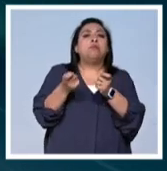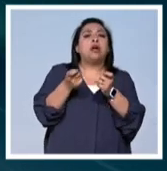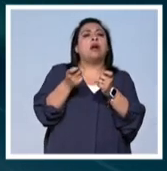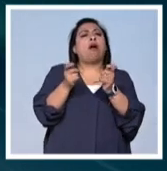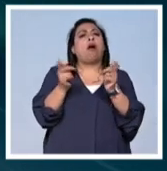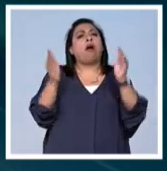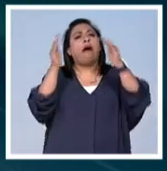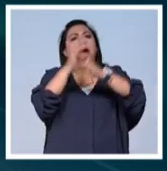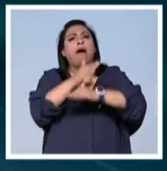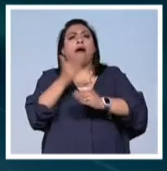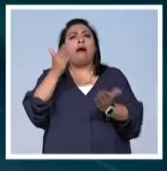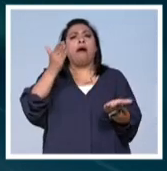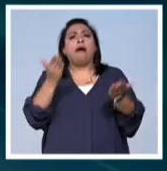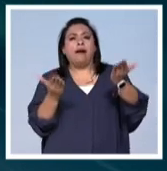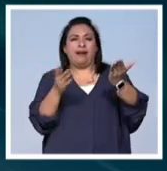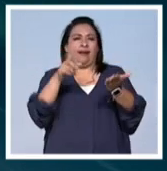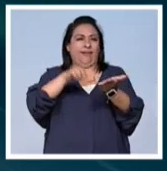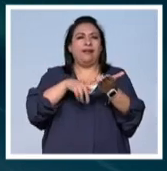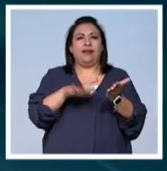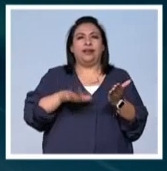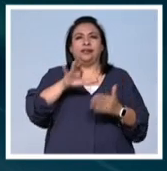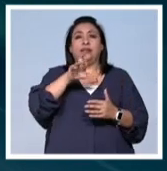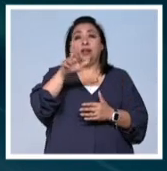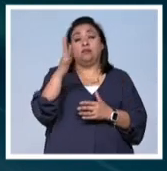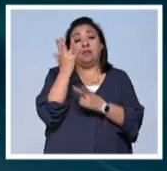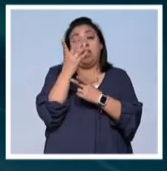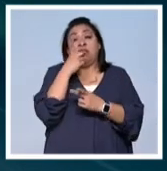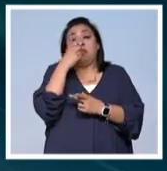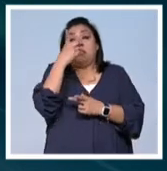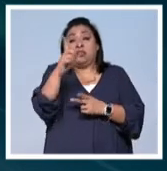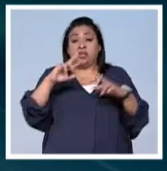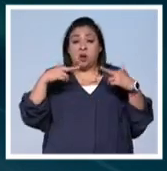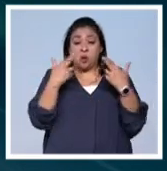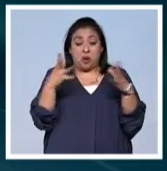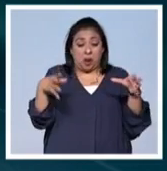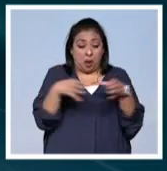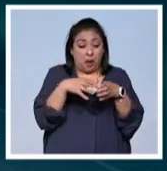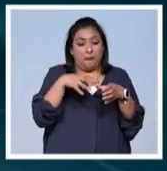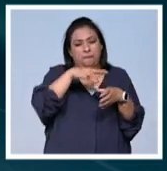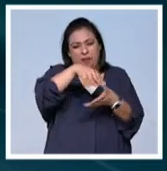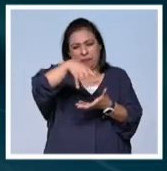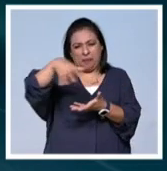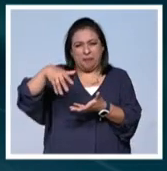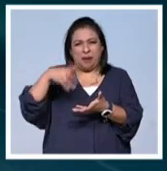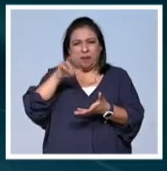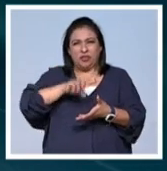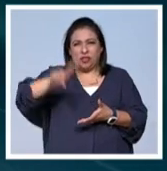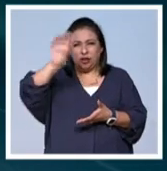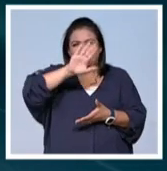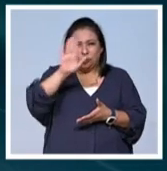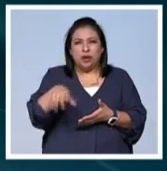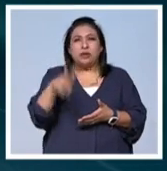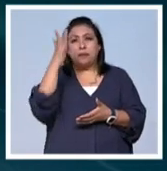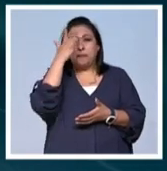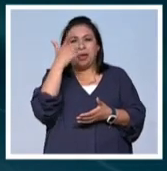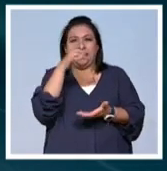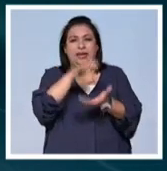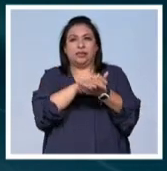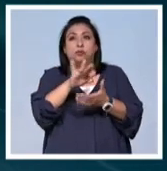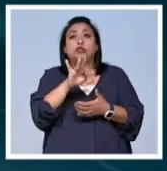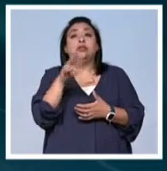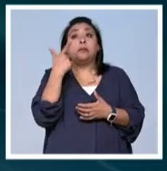armonía y el equilibrio en la civilización la profecía dice que al reunir las piezas del dios difunto La magia de su esposa Isis